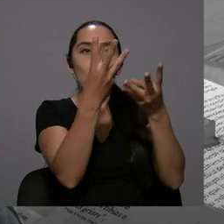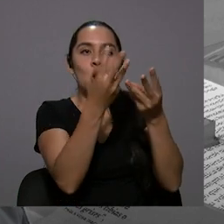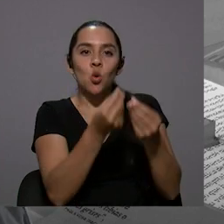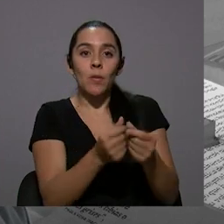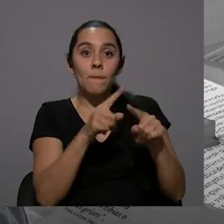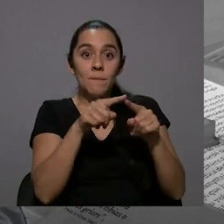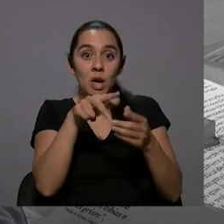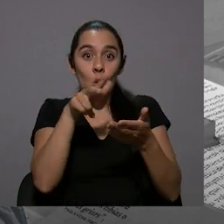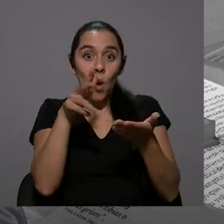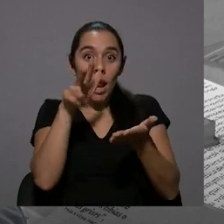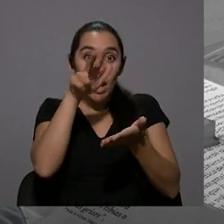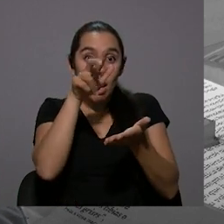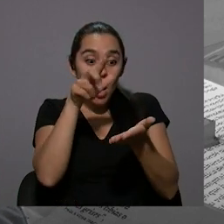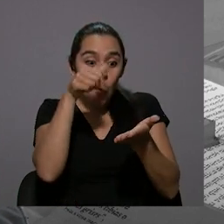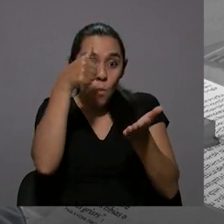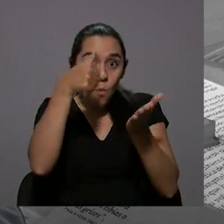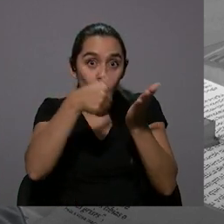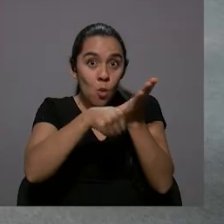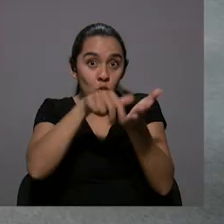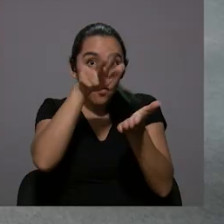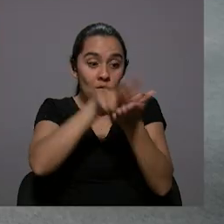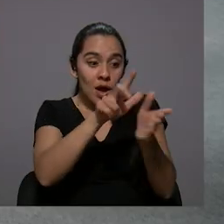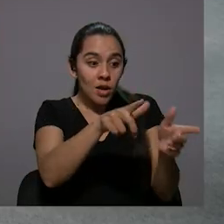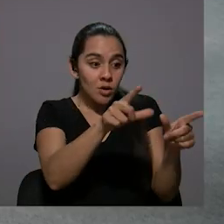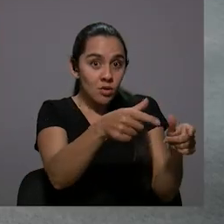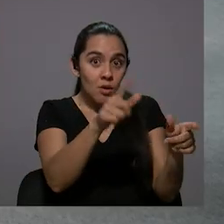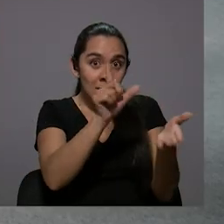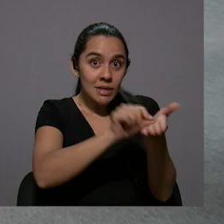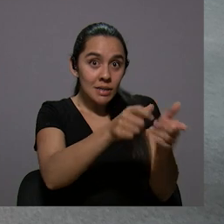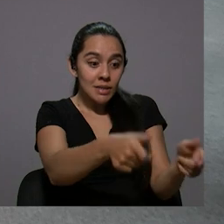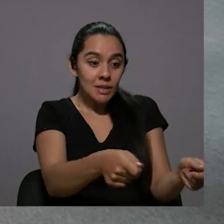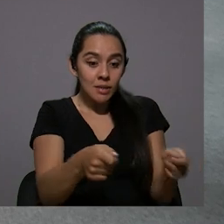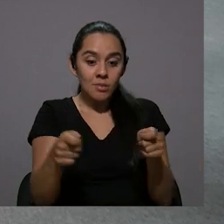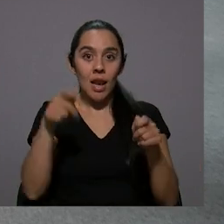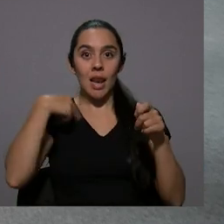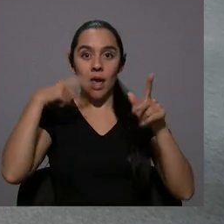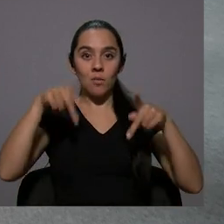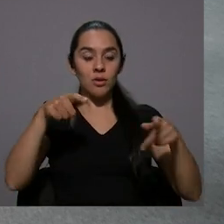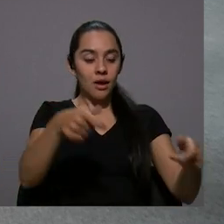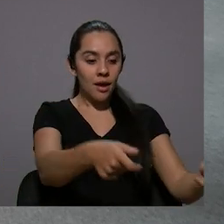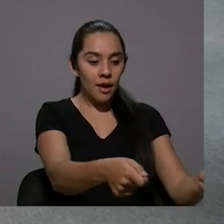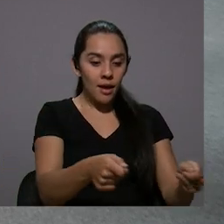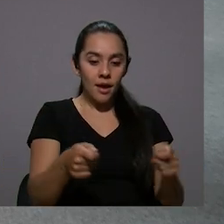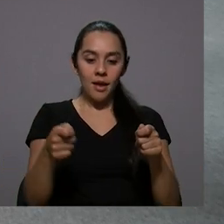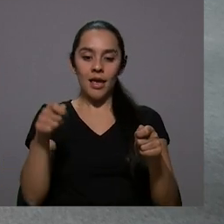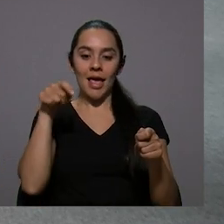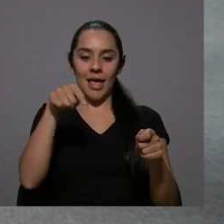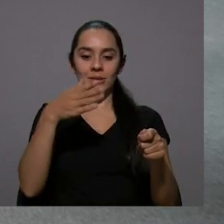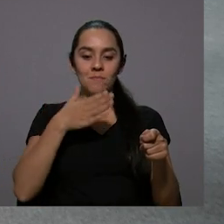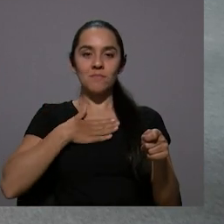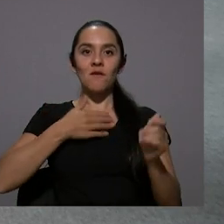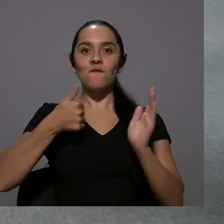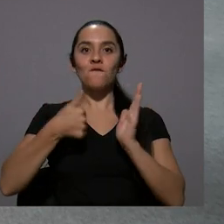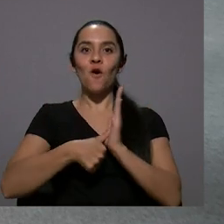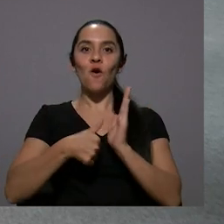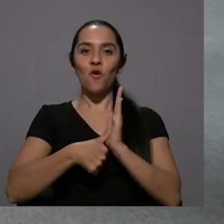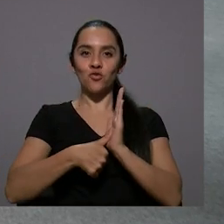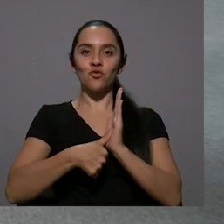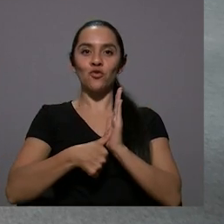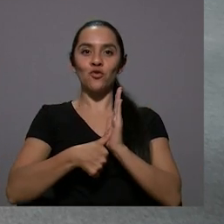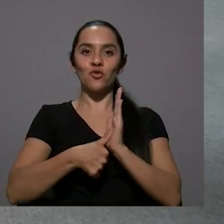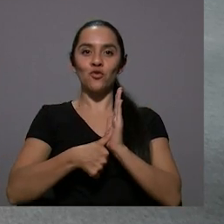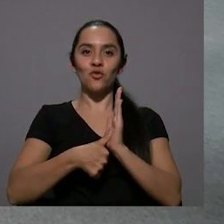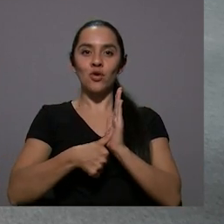verdad Pero el voto válido es el impreso entonces la persona al ver la impresión sabe que ese es su voto y Y ese es el